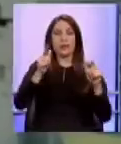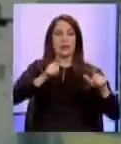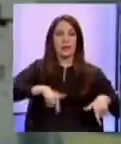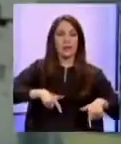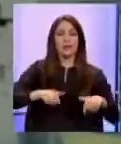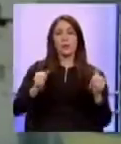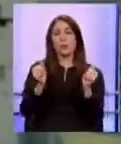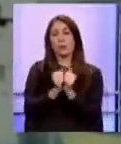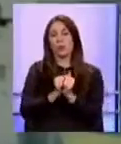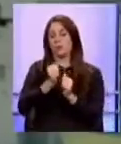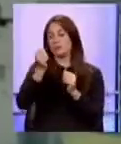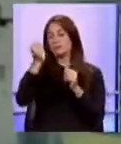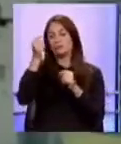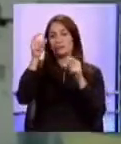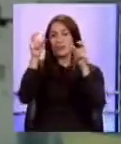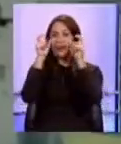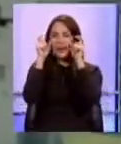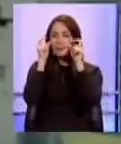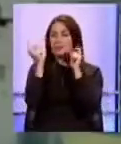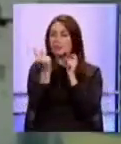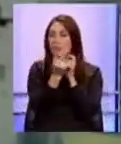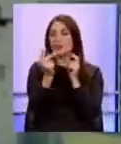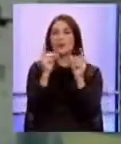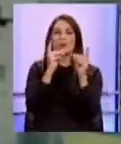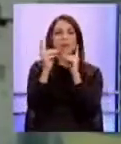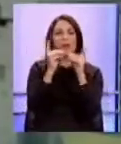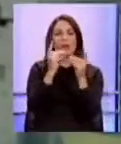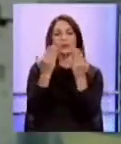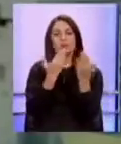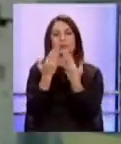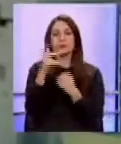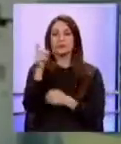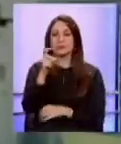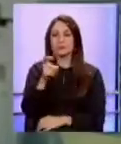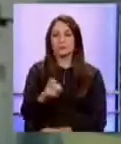Guillermo Lasso, a participar de un diálogo.